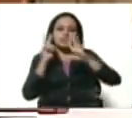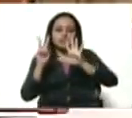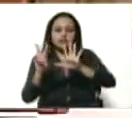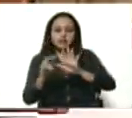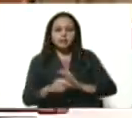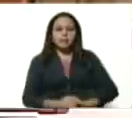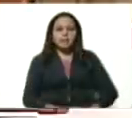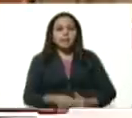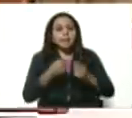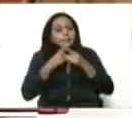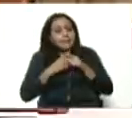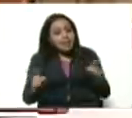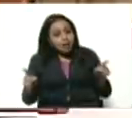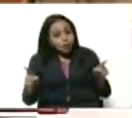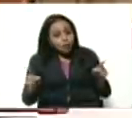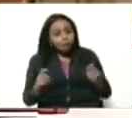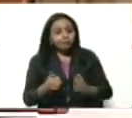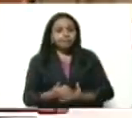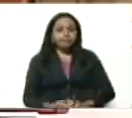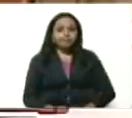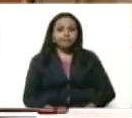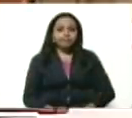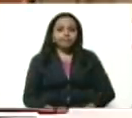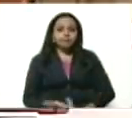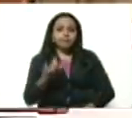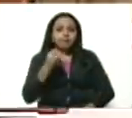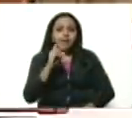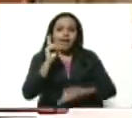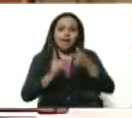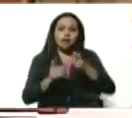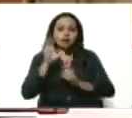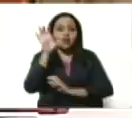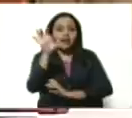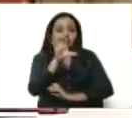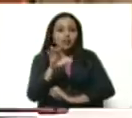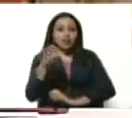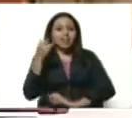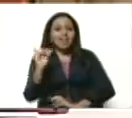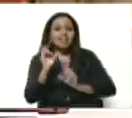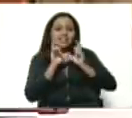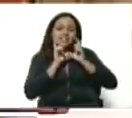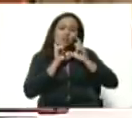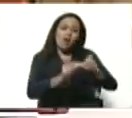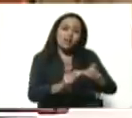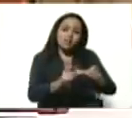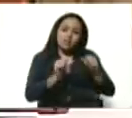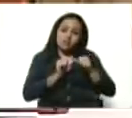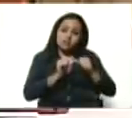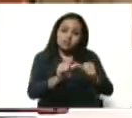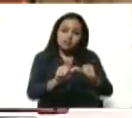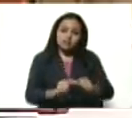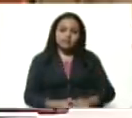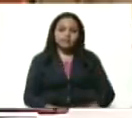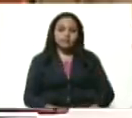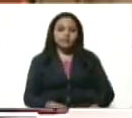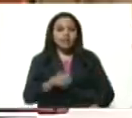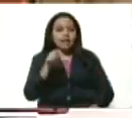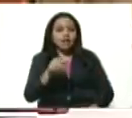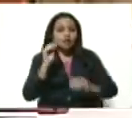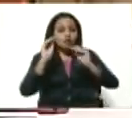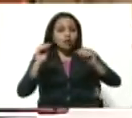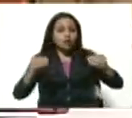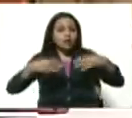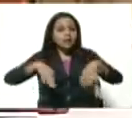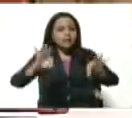sin embargo hay algunos estados que se van a mantener en cuarentena este es un anuncio muy